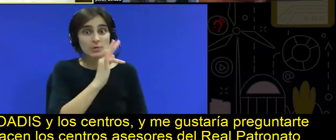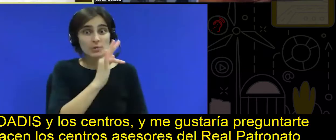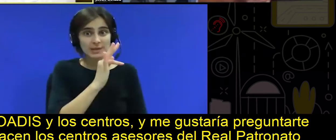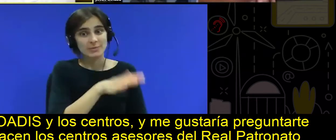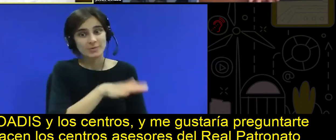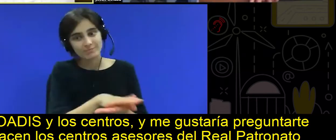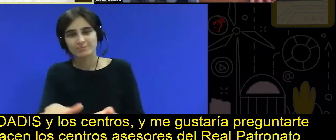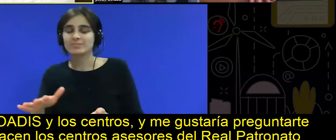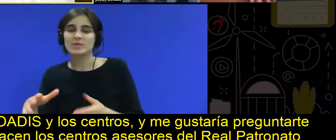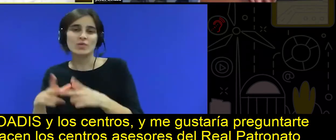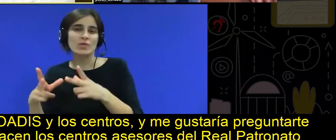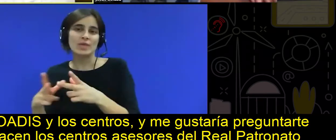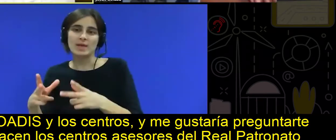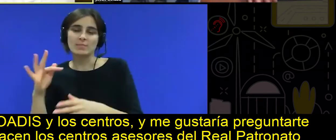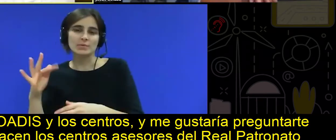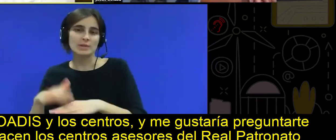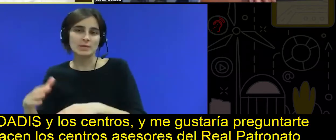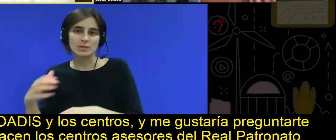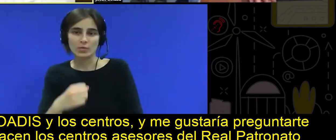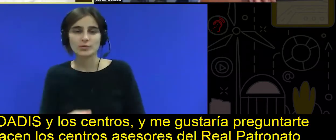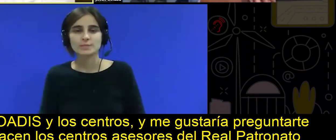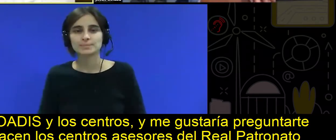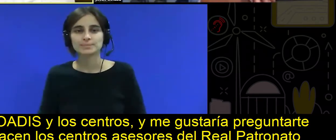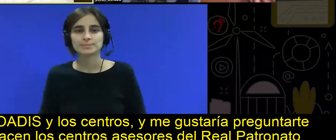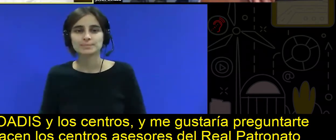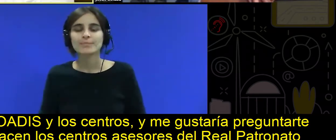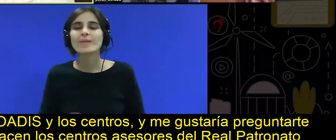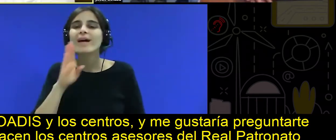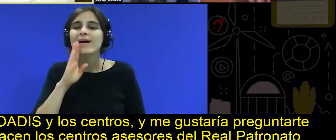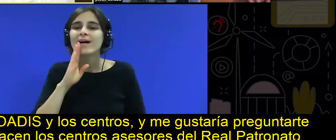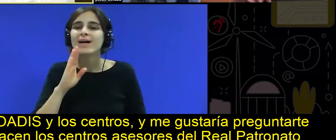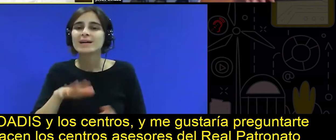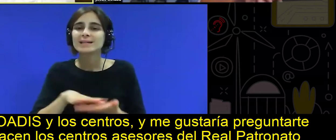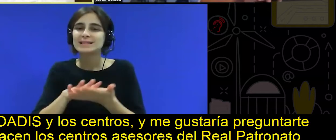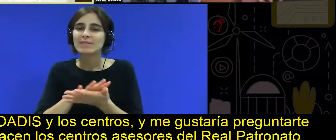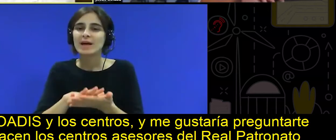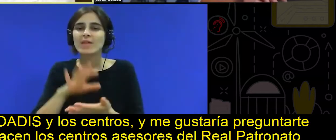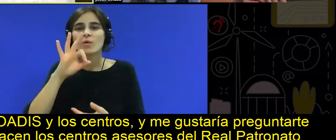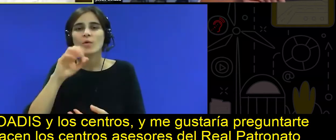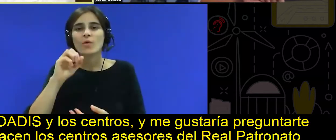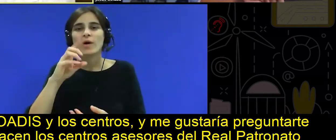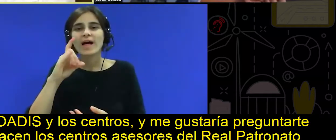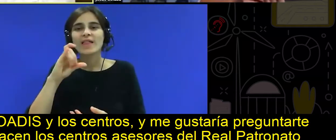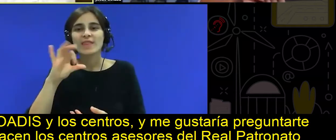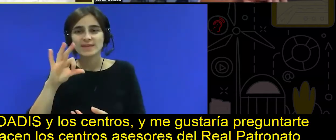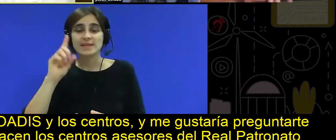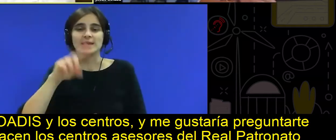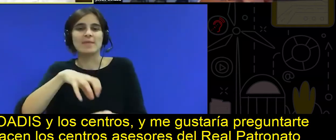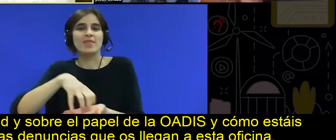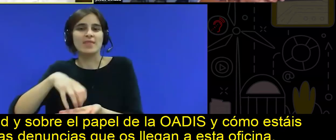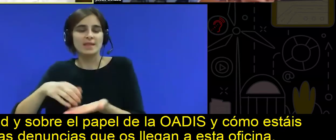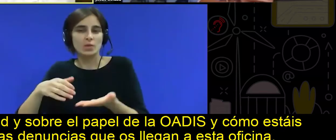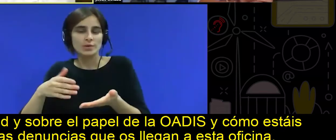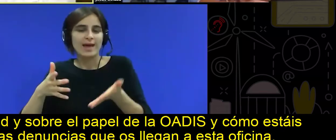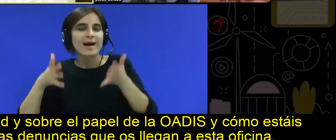Precisamente has hablado de la UADIS y de los centros, y me gustaría preguntarte precisamente por el papel que hacen los centros asesores del Real Patronato